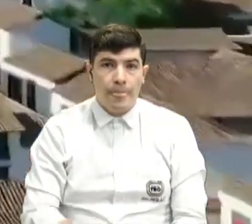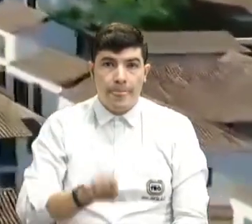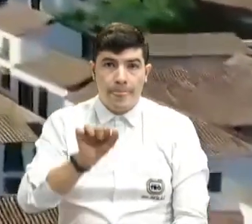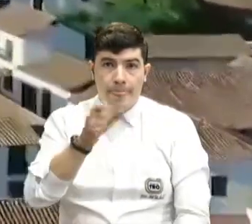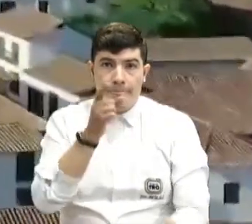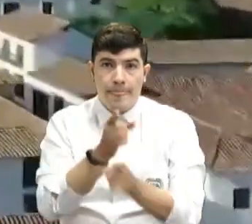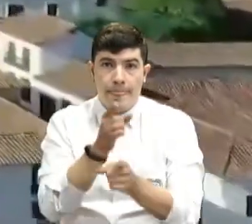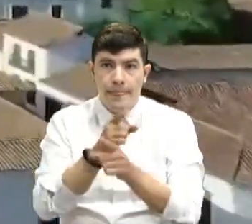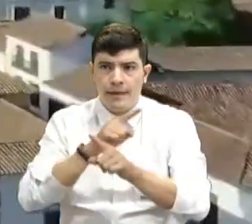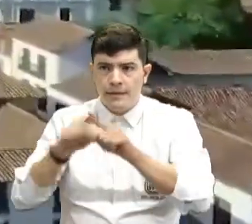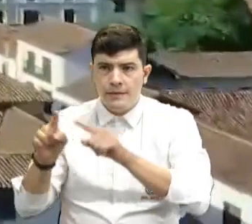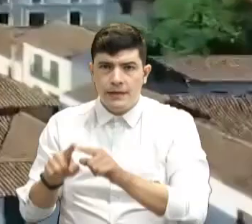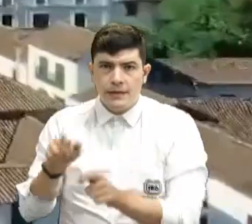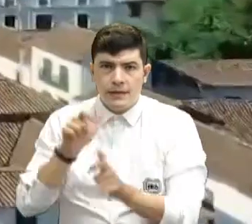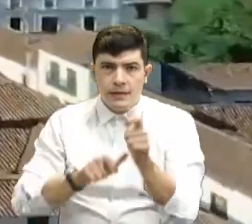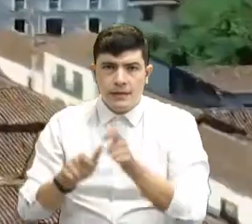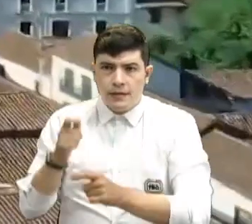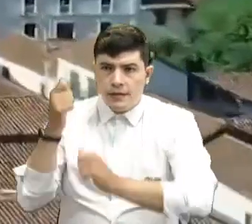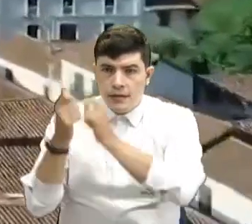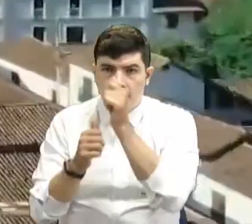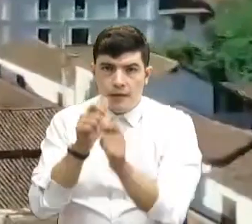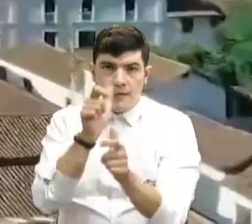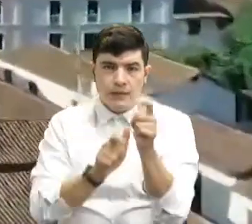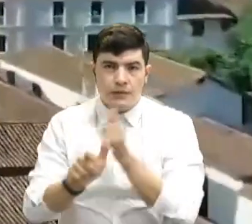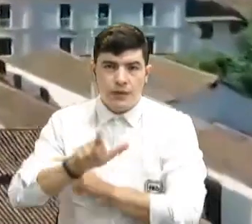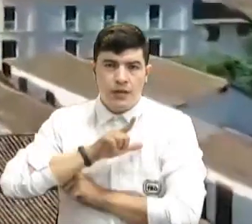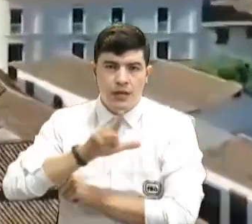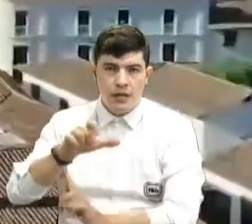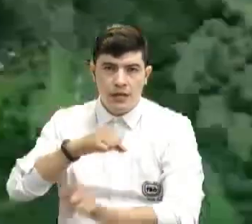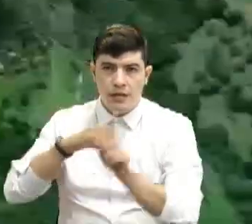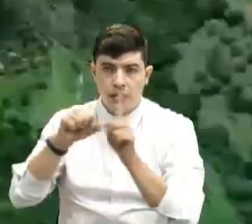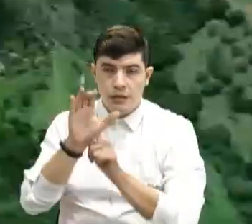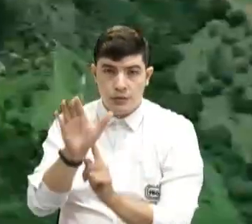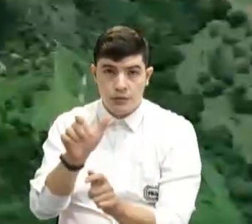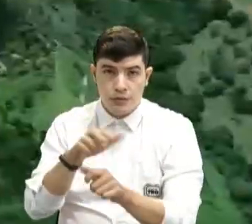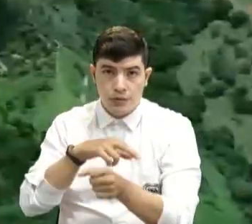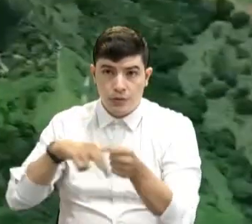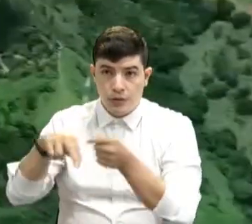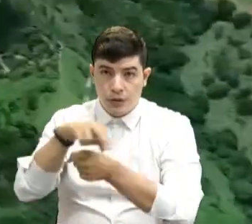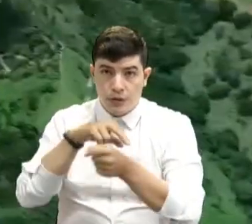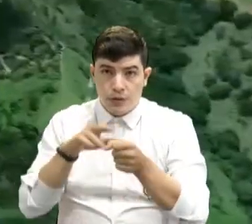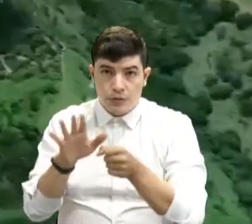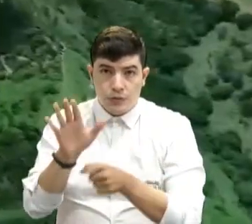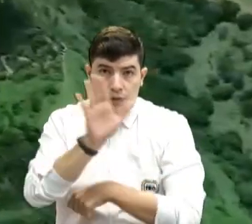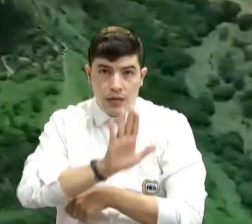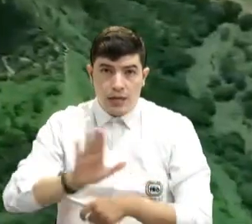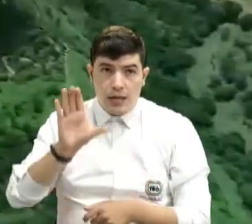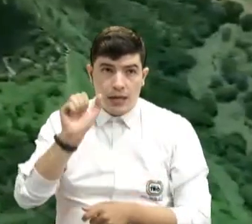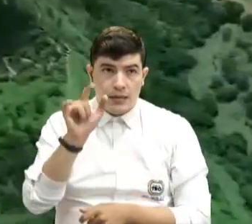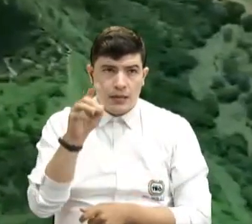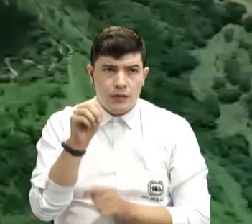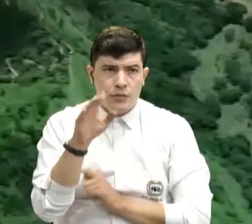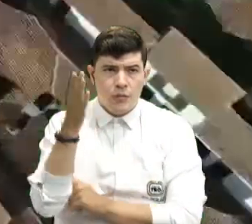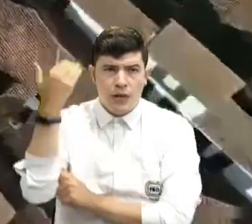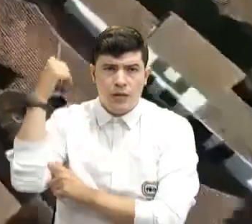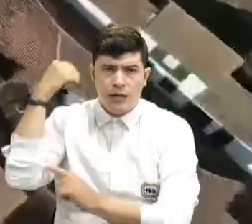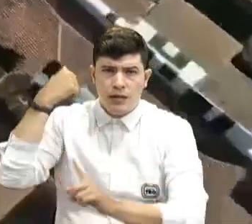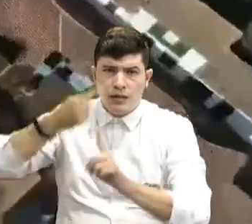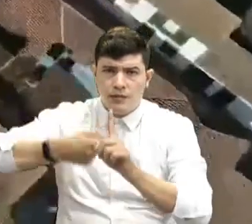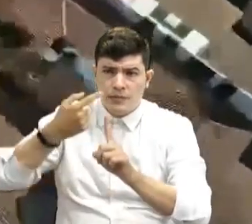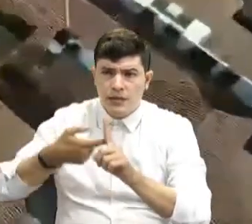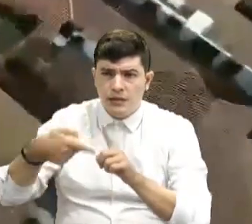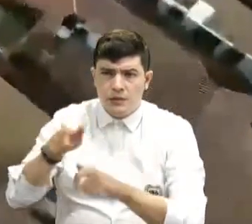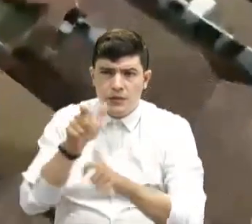son varios los comerciantes, líderes sociales y docentes de este municipio y de la región del Catatumbo que durante meses han sido víctimas de